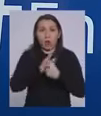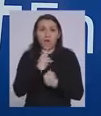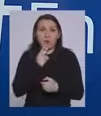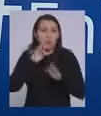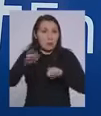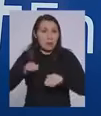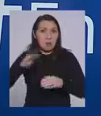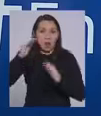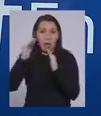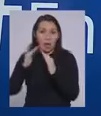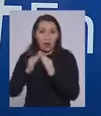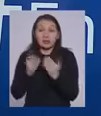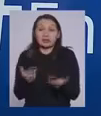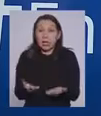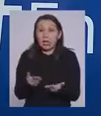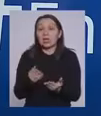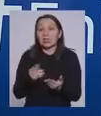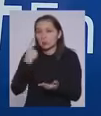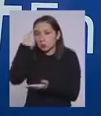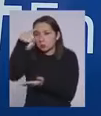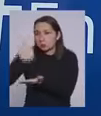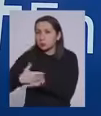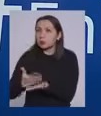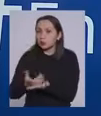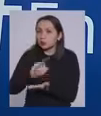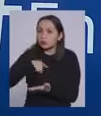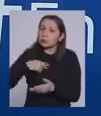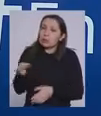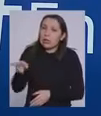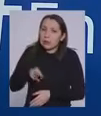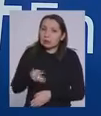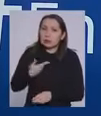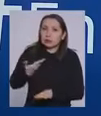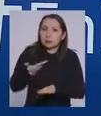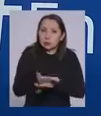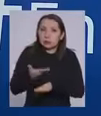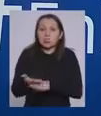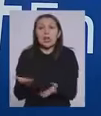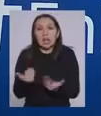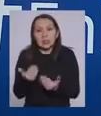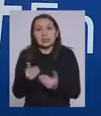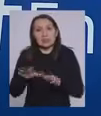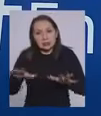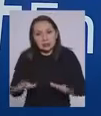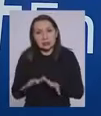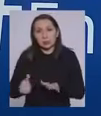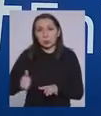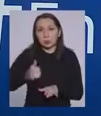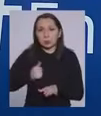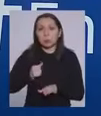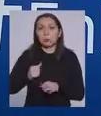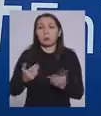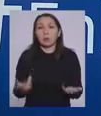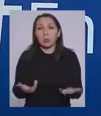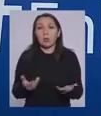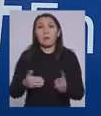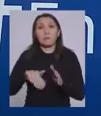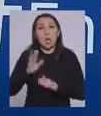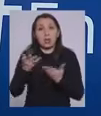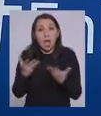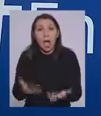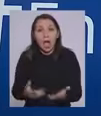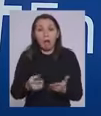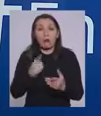en el mismo hogar. Esa es una estrategia que hemos insistido, que necesitamos llevar a cabo, sobre todo ahora que